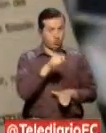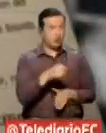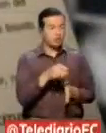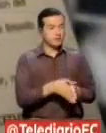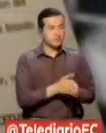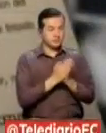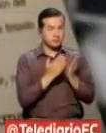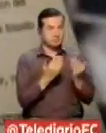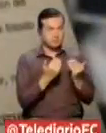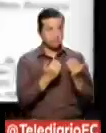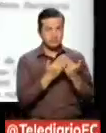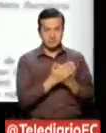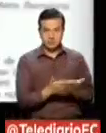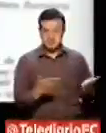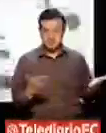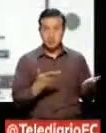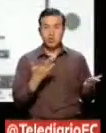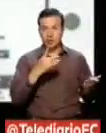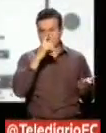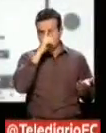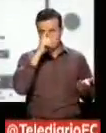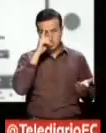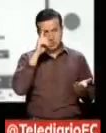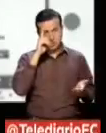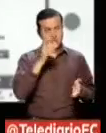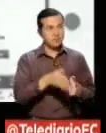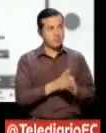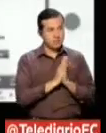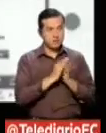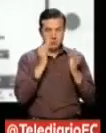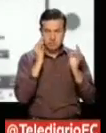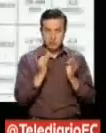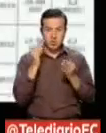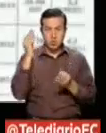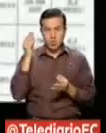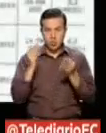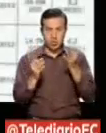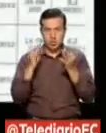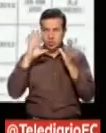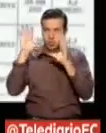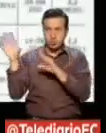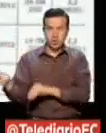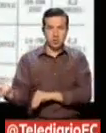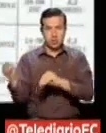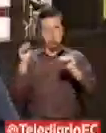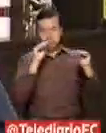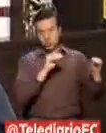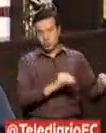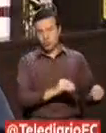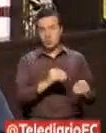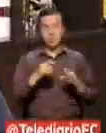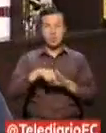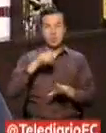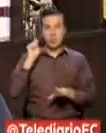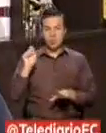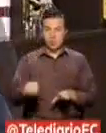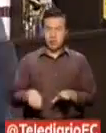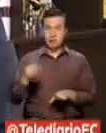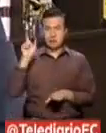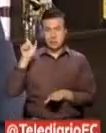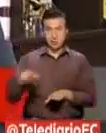Central de Instrucción número 5 en Madrid, para que se abra formalmente el juicio de extradición en su contra. El juez de la